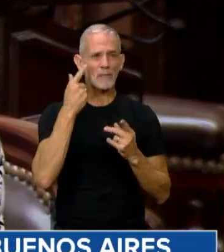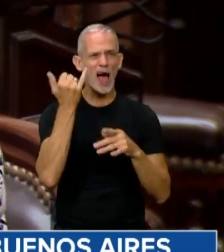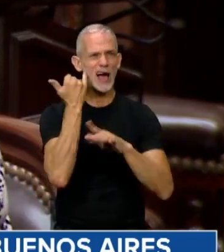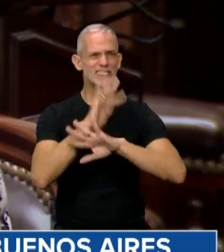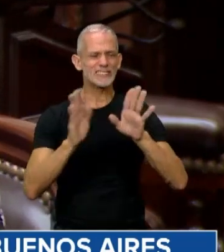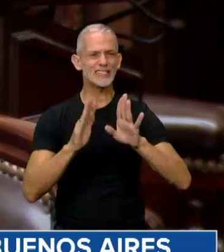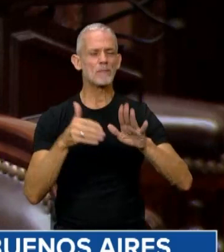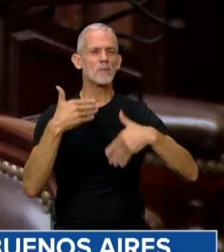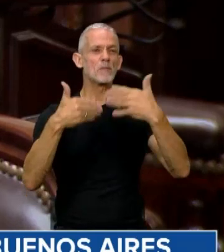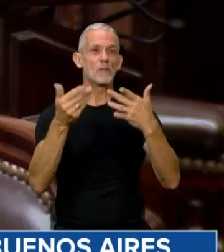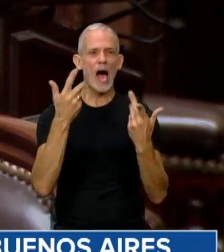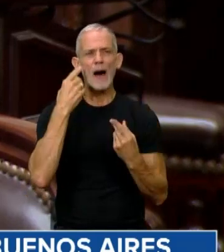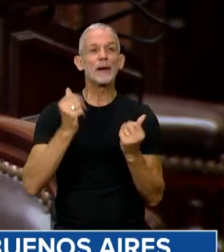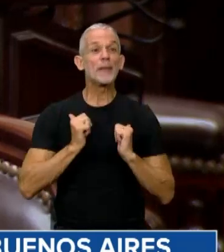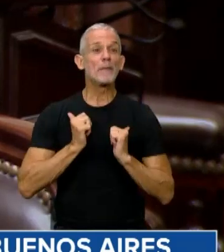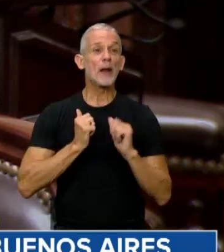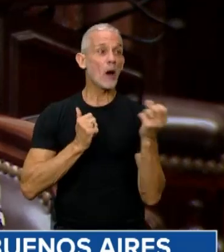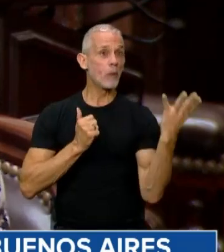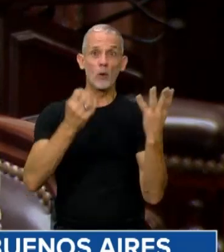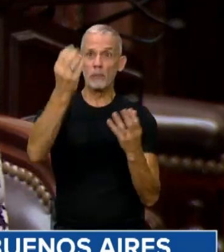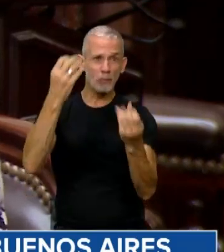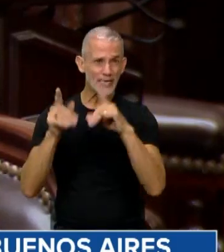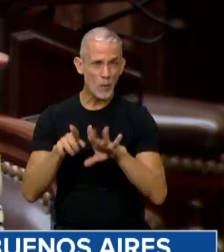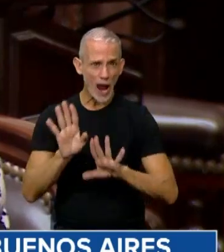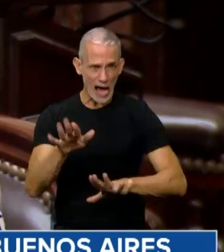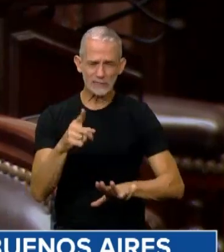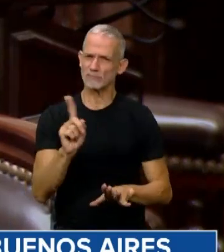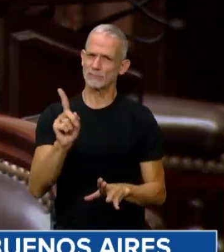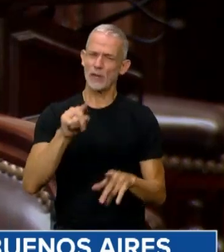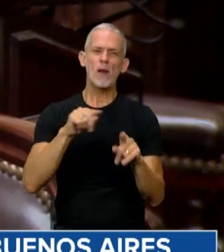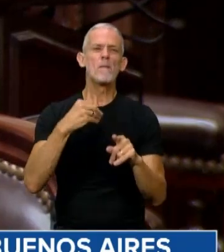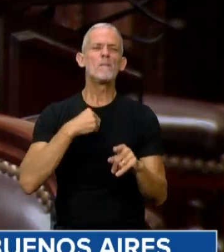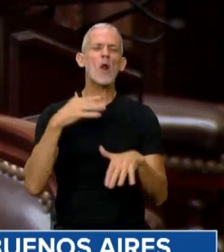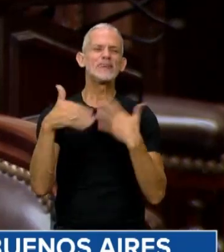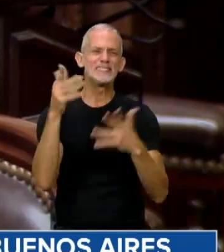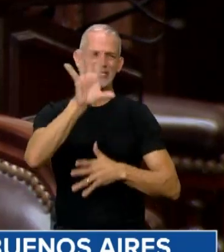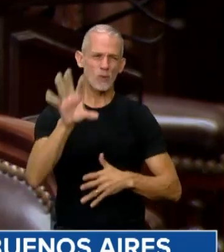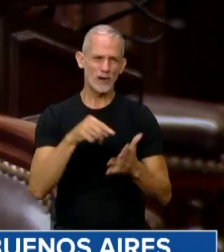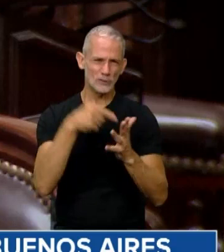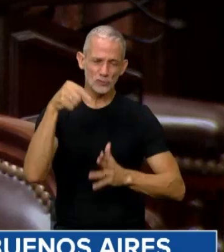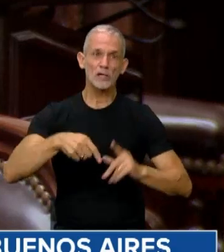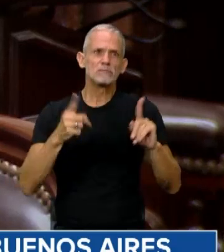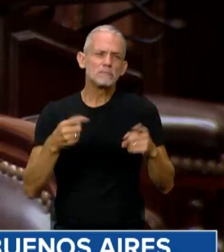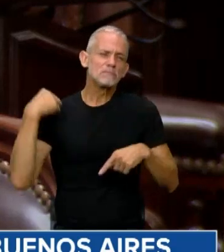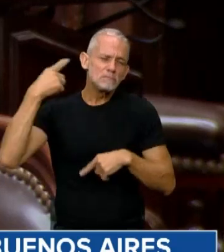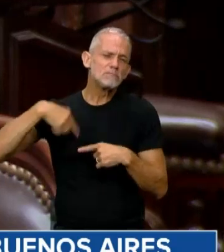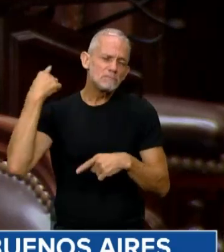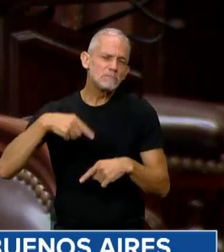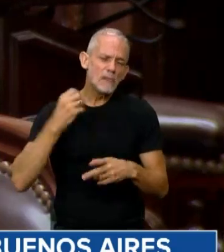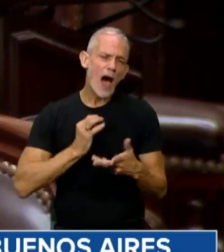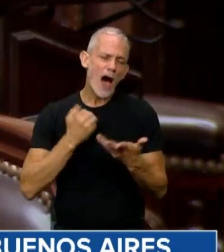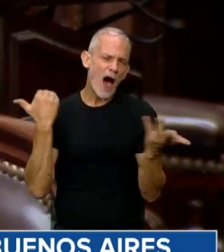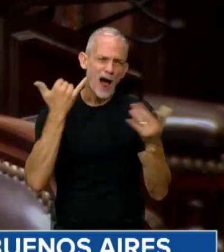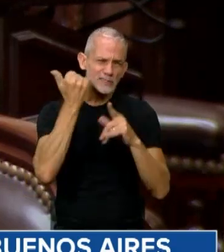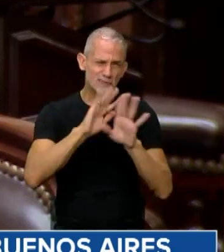cosas empiecen a ocurrir en otros lugares, sino que de hecho en algunos, como en el conurbano de la provincia de Buenos Aires, esto viene ocurriendo desde hace